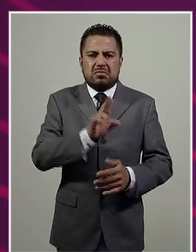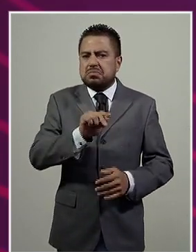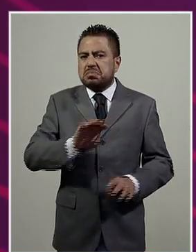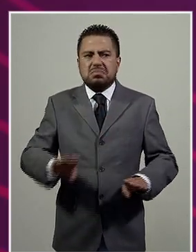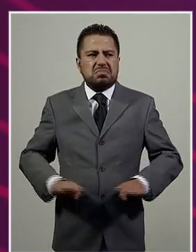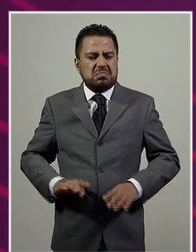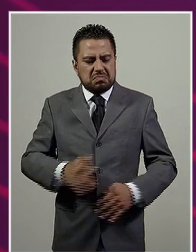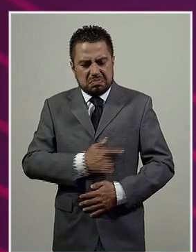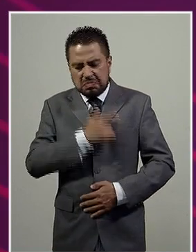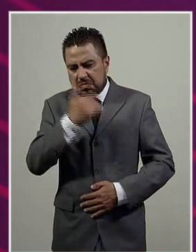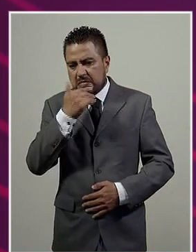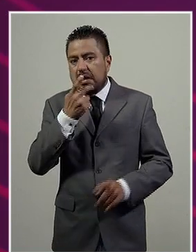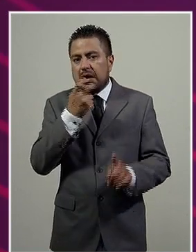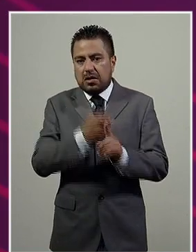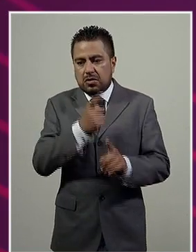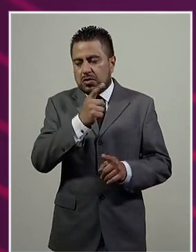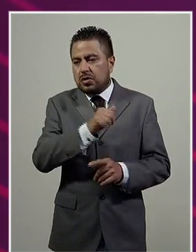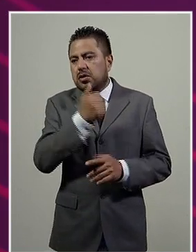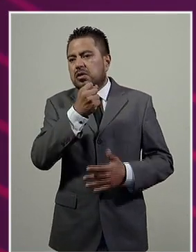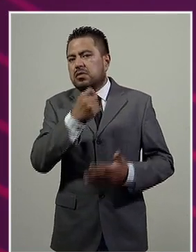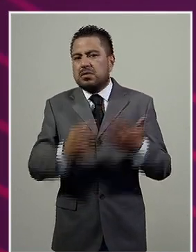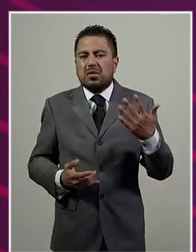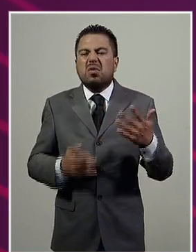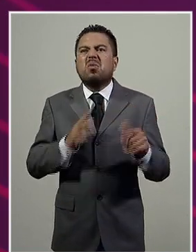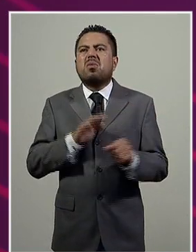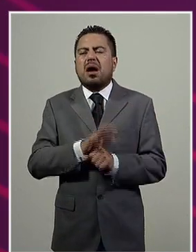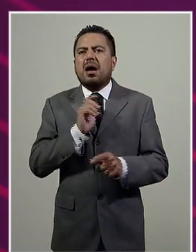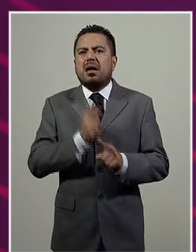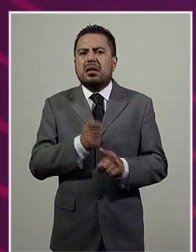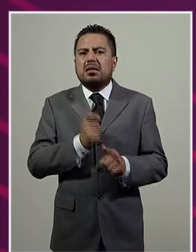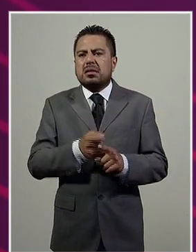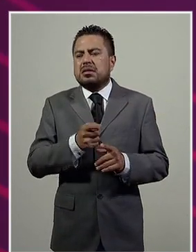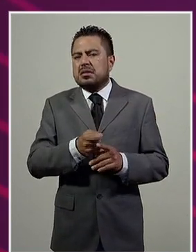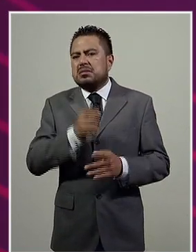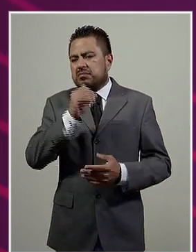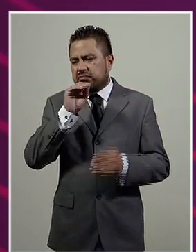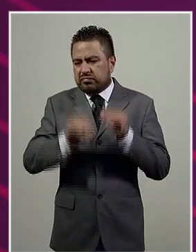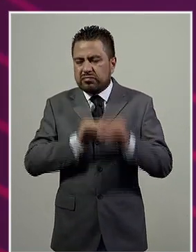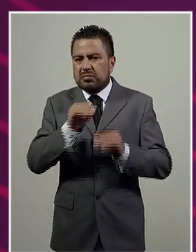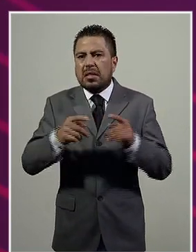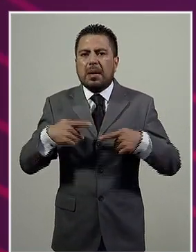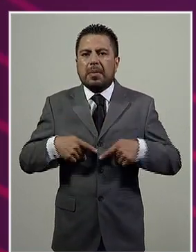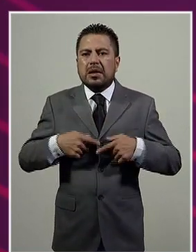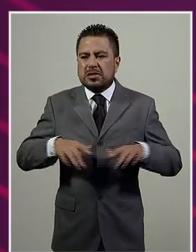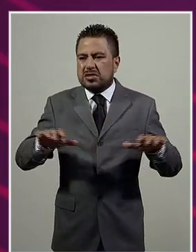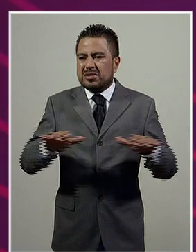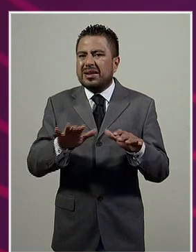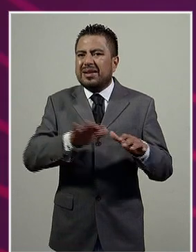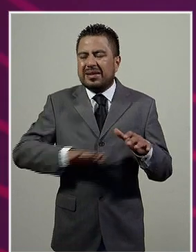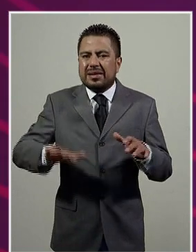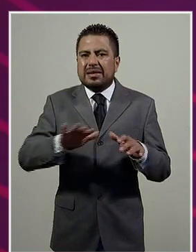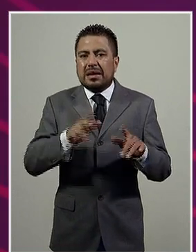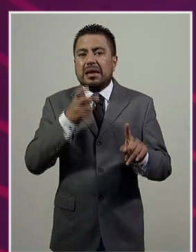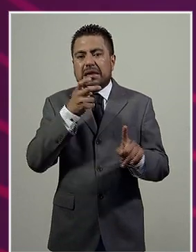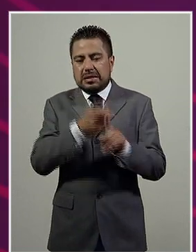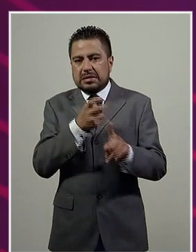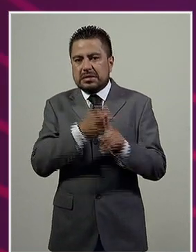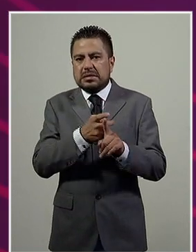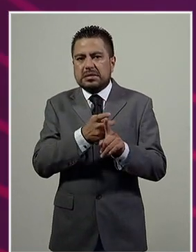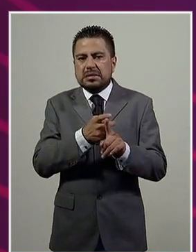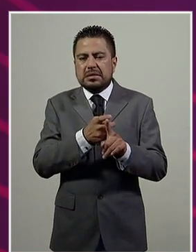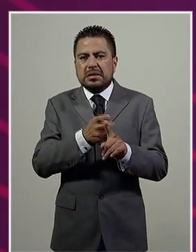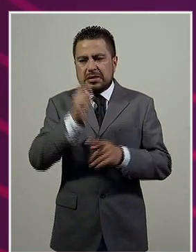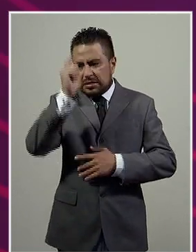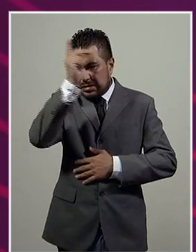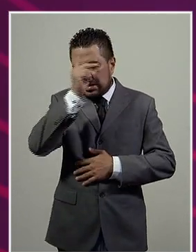conformaste. Entonces, esa es una. Otras son justo los estereotipos que tenemos con las personas, y eso es,